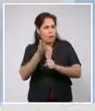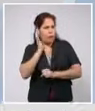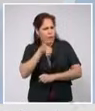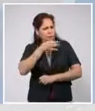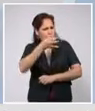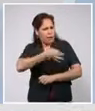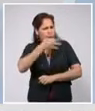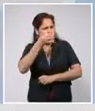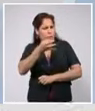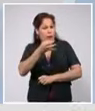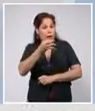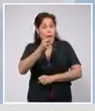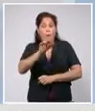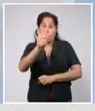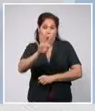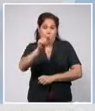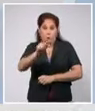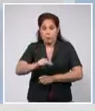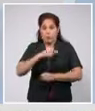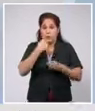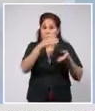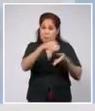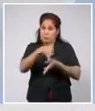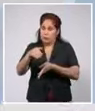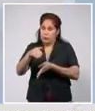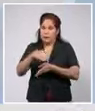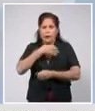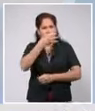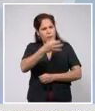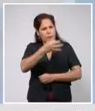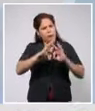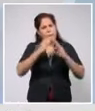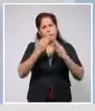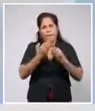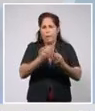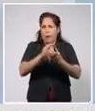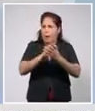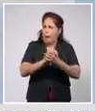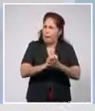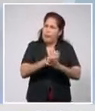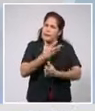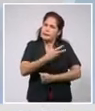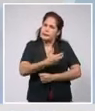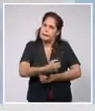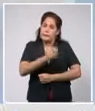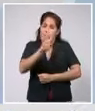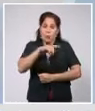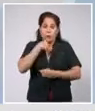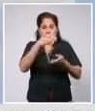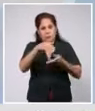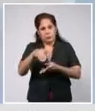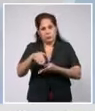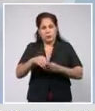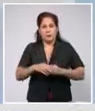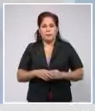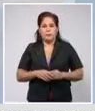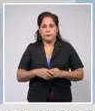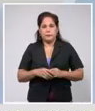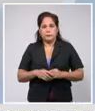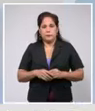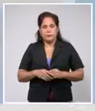las condolencias a sus familiares y amistades por el fallecimiento de 4 personas con COVID en